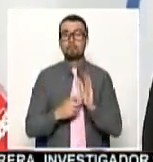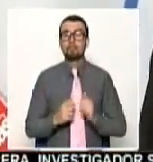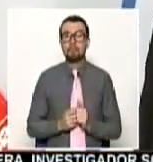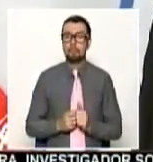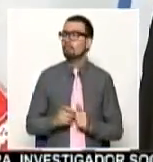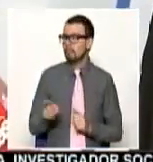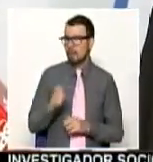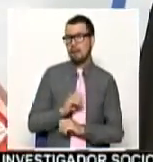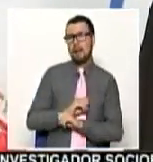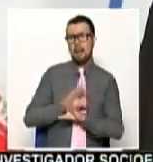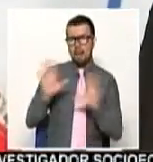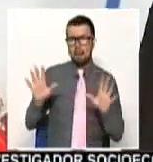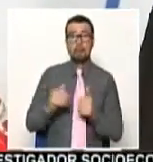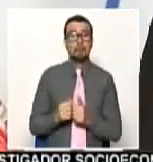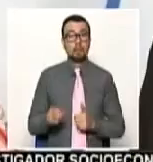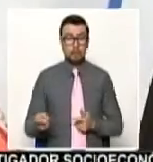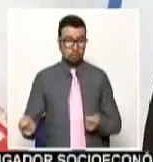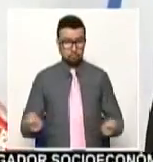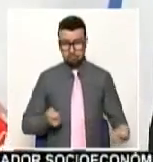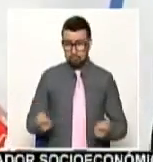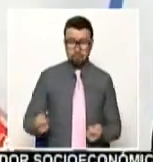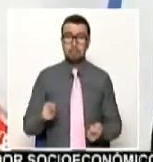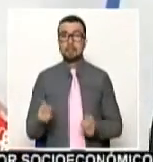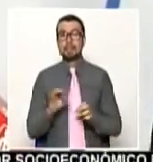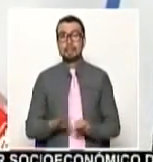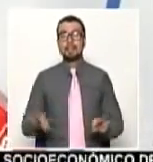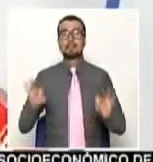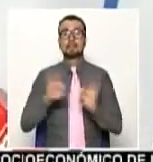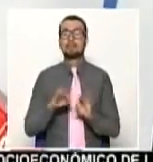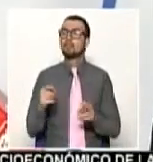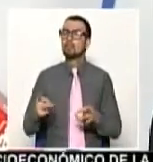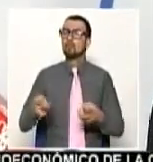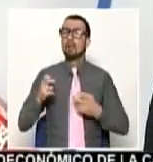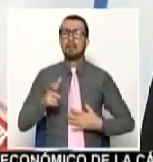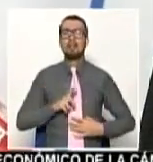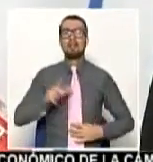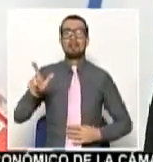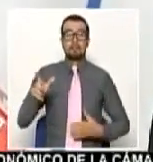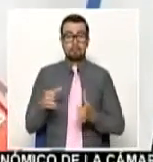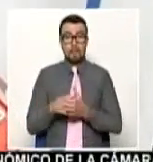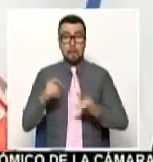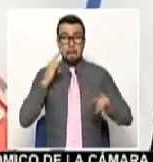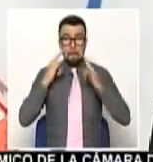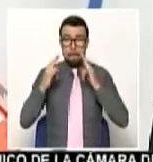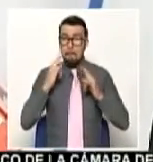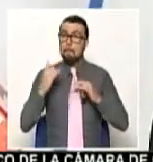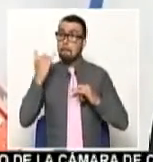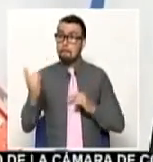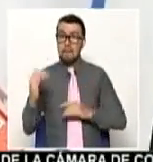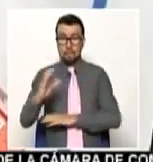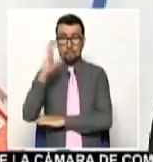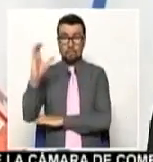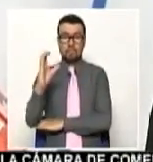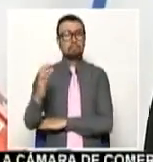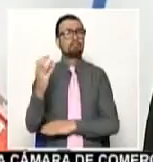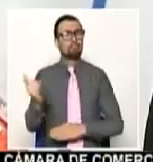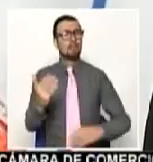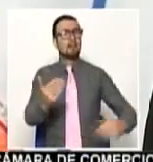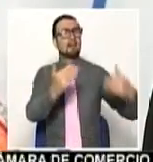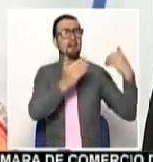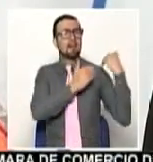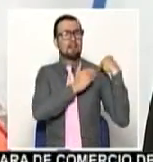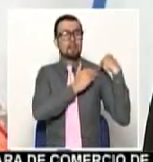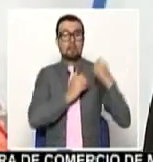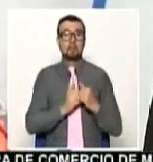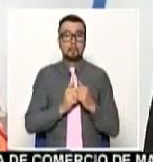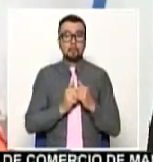supuesto, es un rol muy importante porque el nuevo vocero de los personeros y personas de Colombia tendrá bajo su